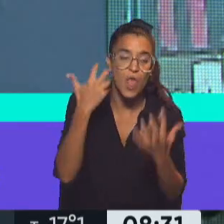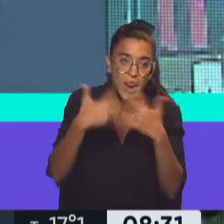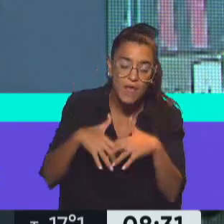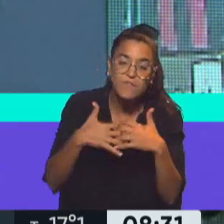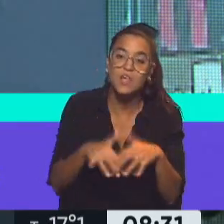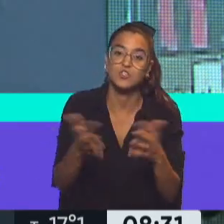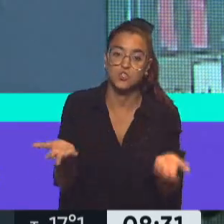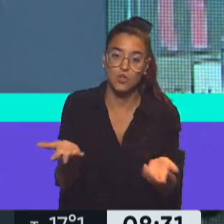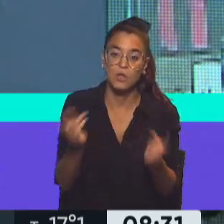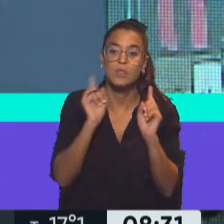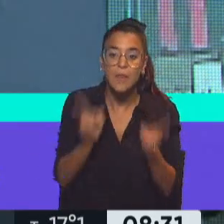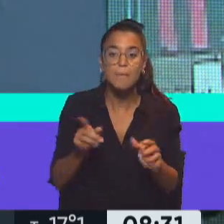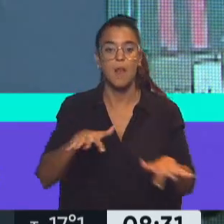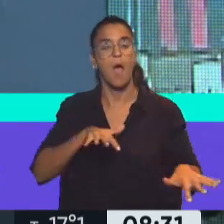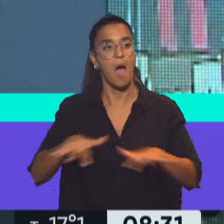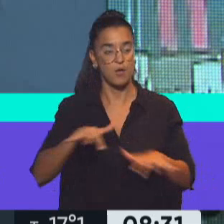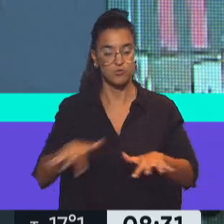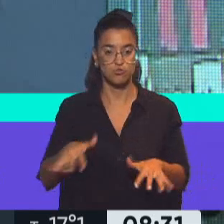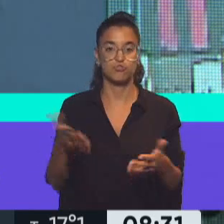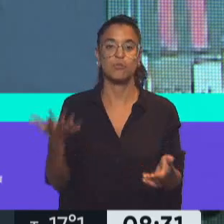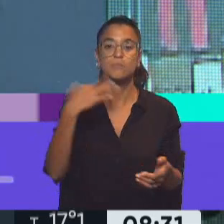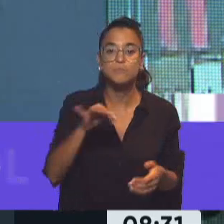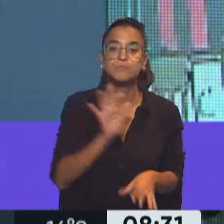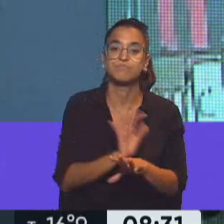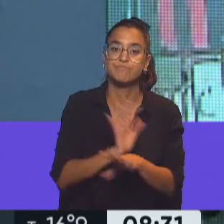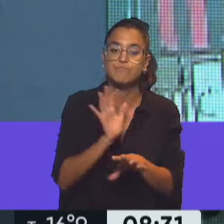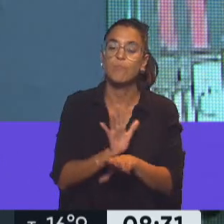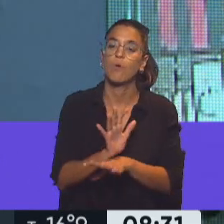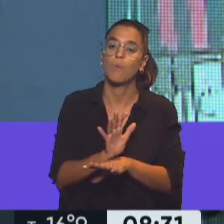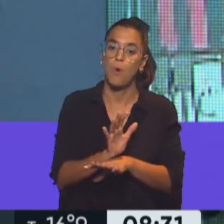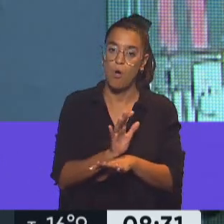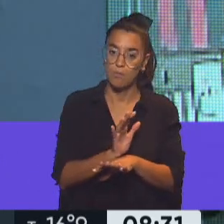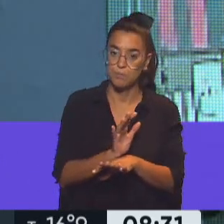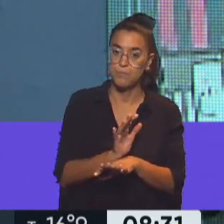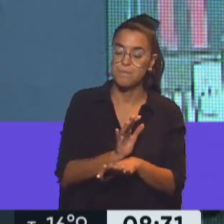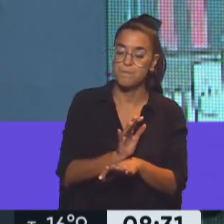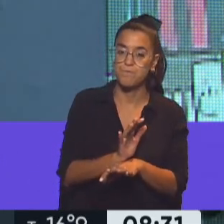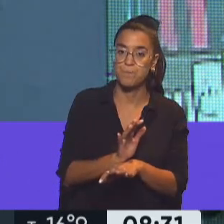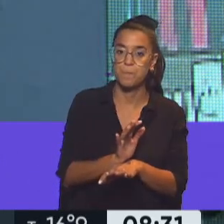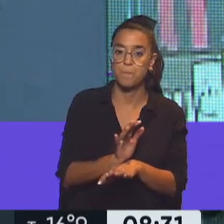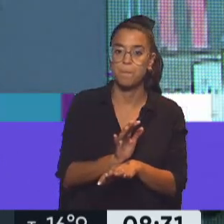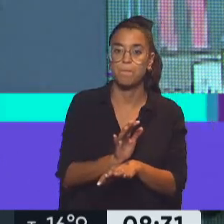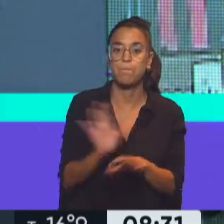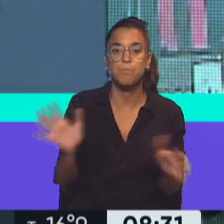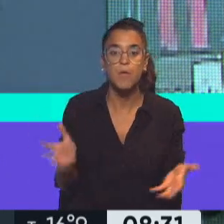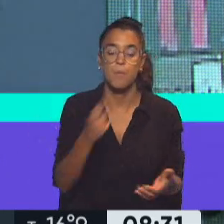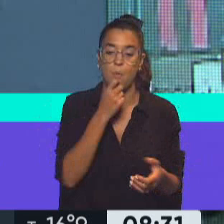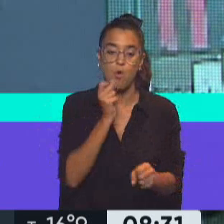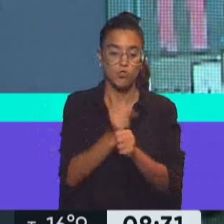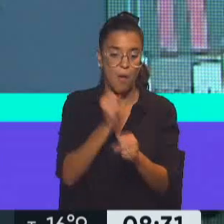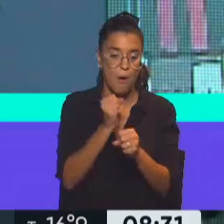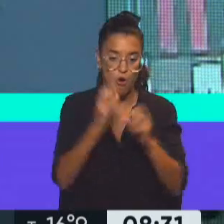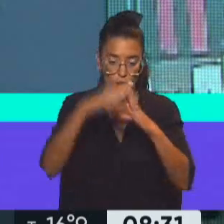es reflexivo, pero también de acción. Empezar a ocupar lugares que no digo en las tareas de cuidado,